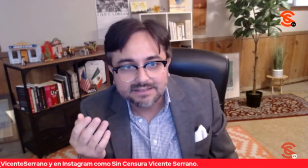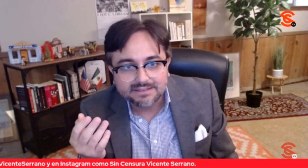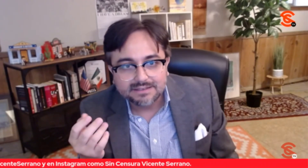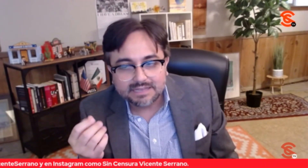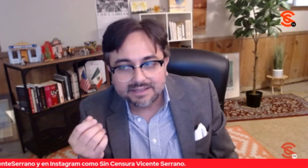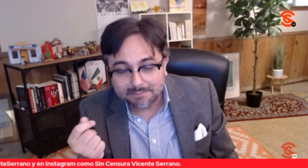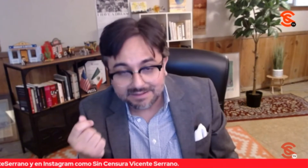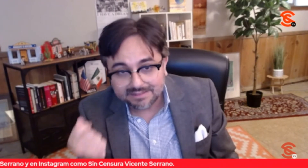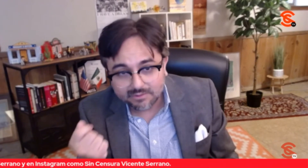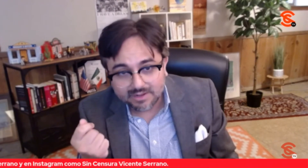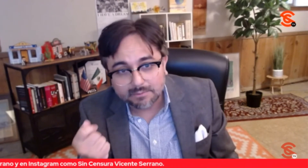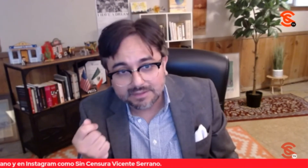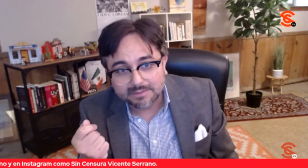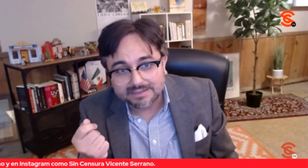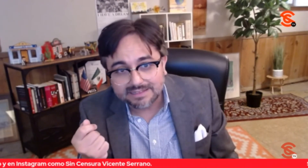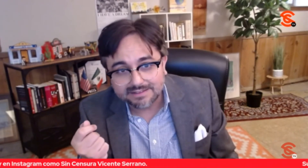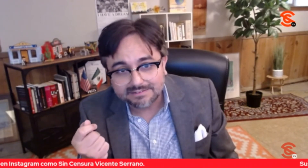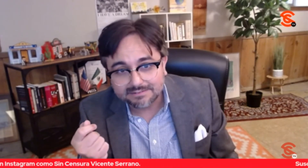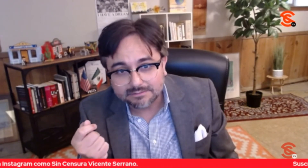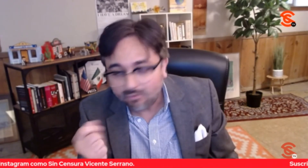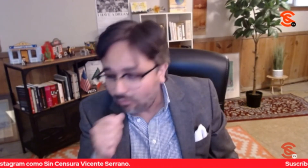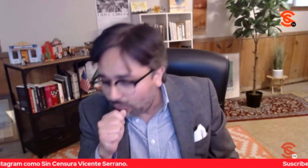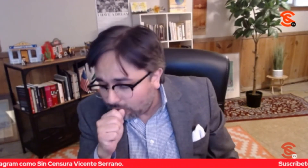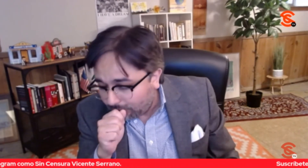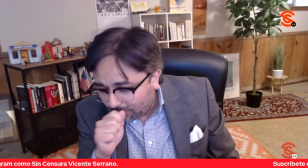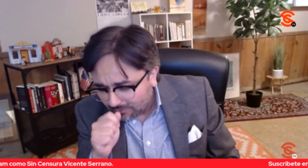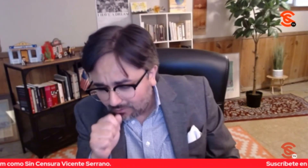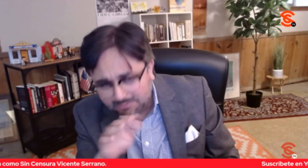sabe, el mantener una camioneta blindada es